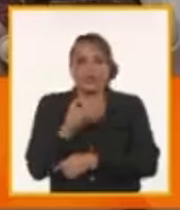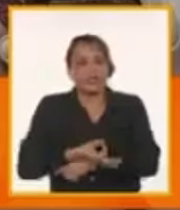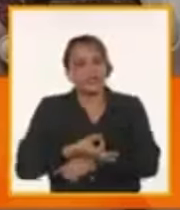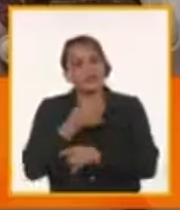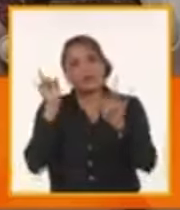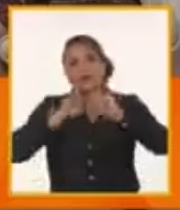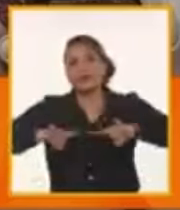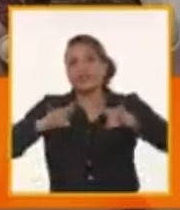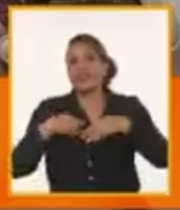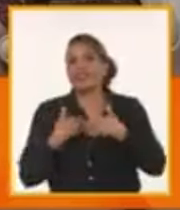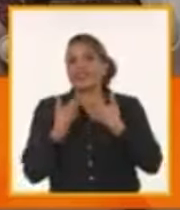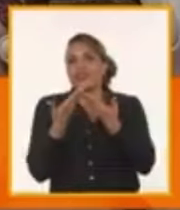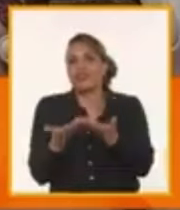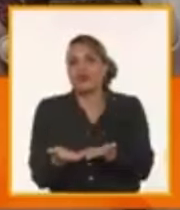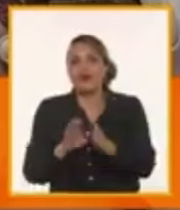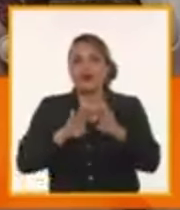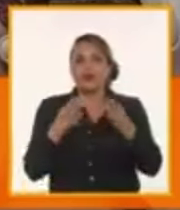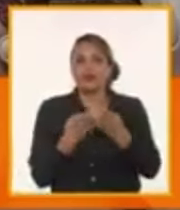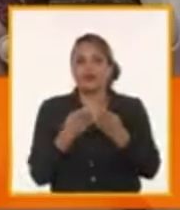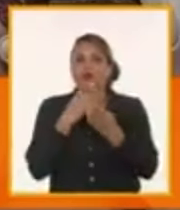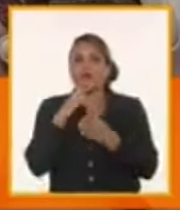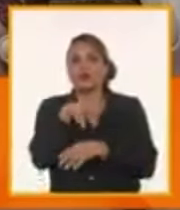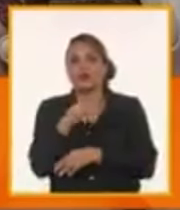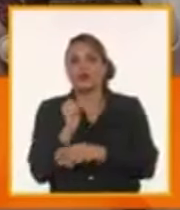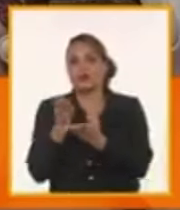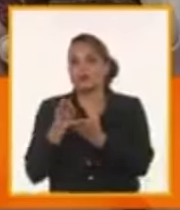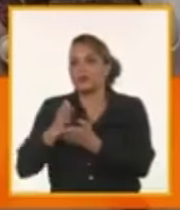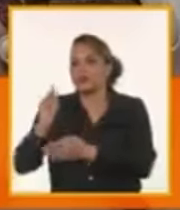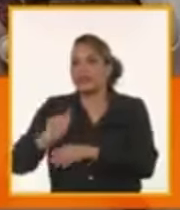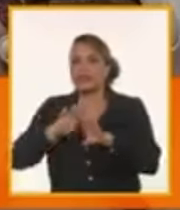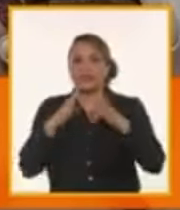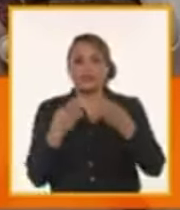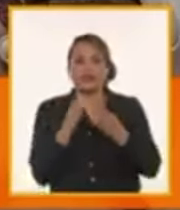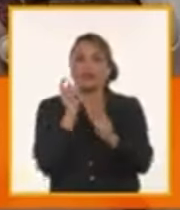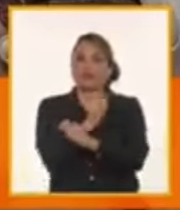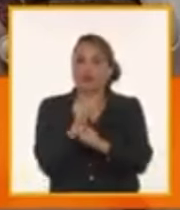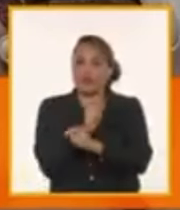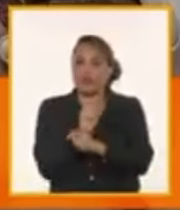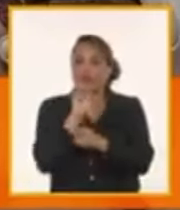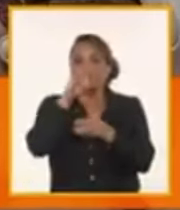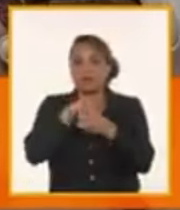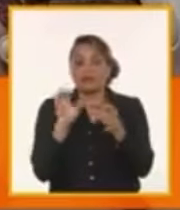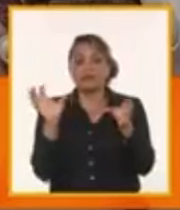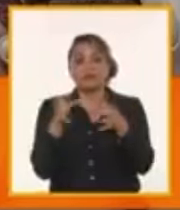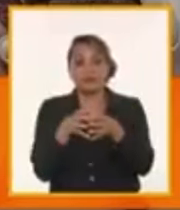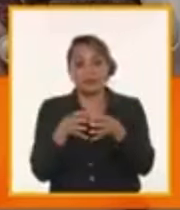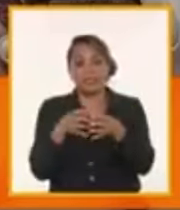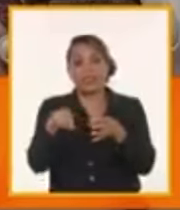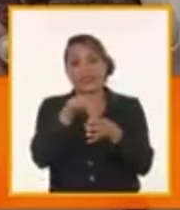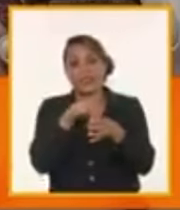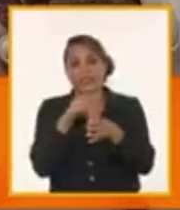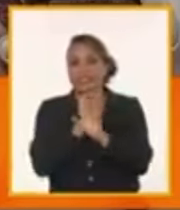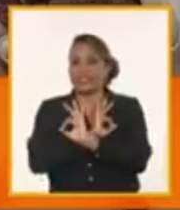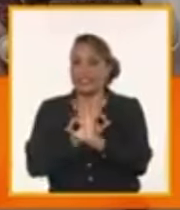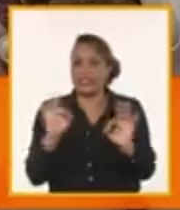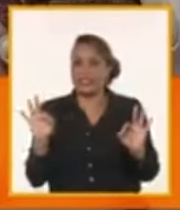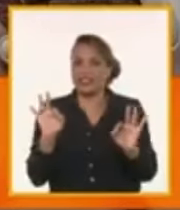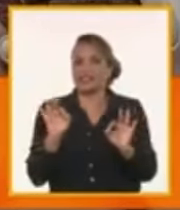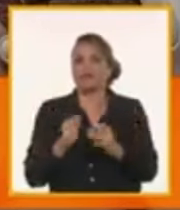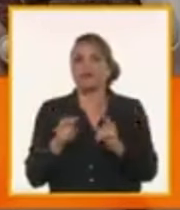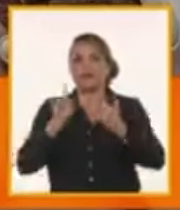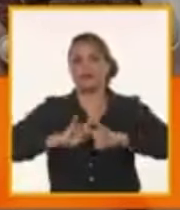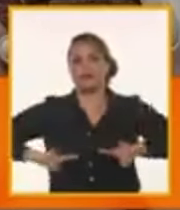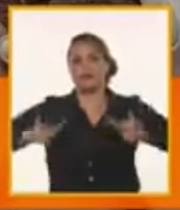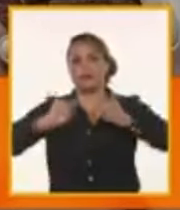varona le regaló a todos sus egresados y a todos los que hemos estado formando parte de ese claustro también de excelencia para educación superior cubana